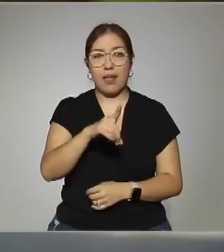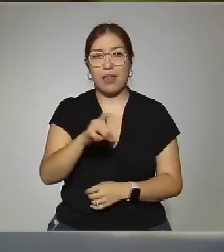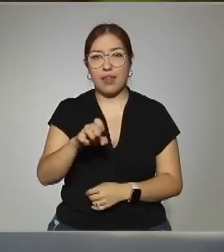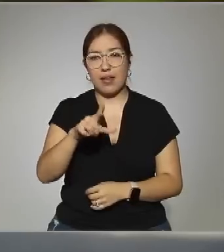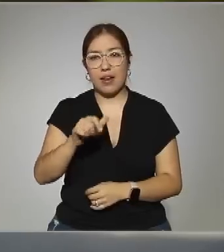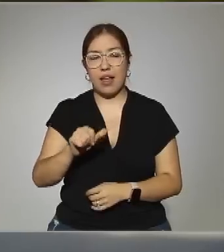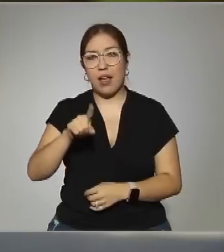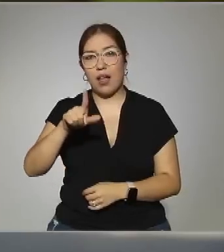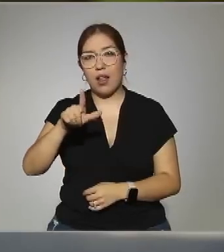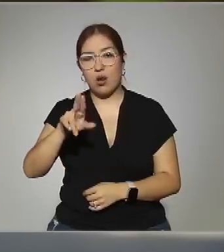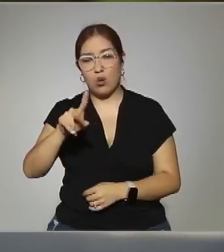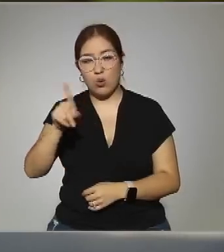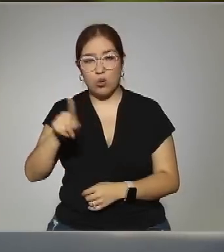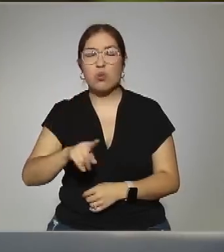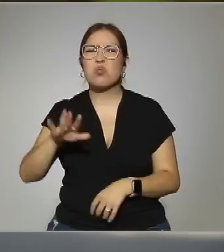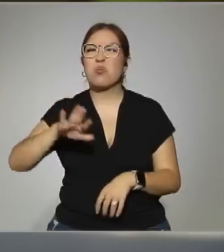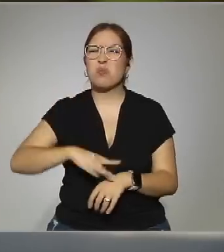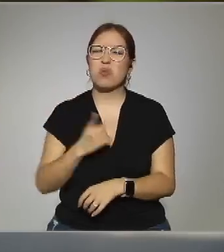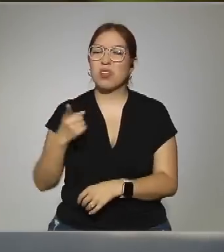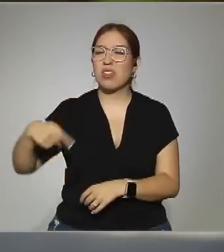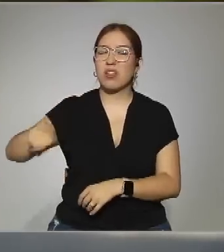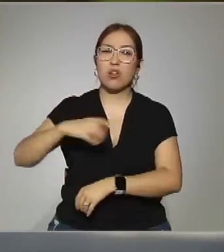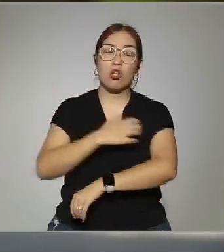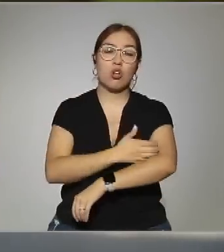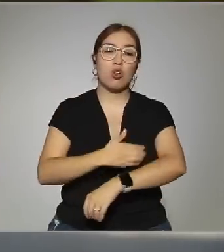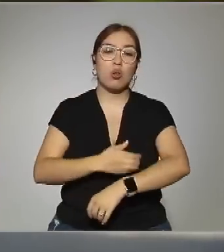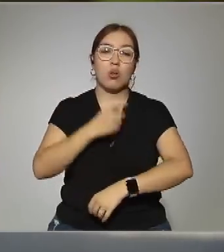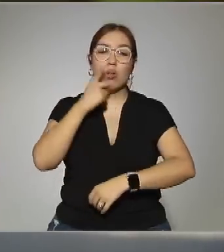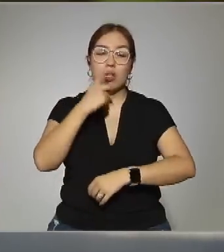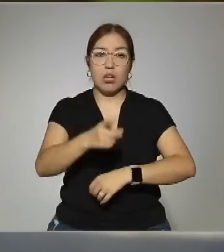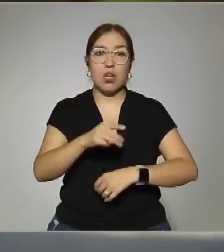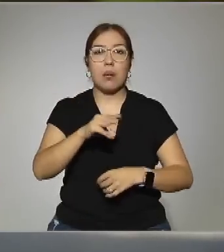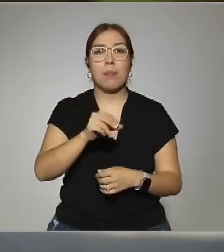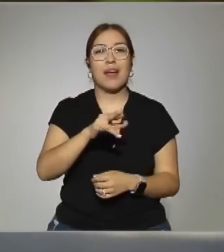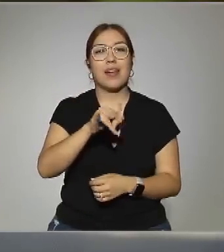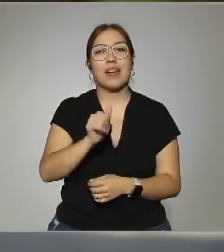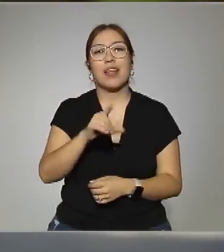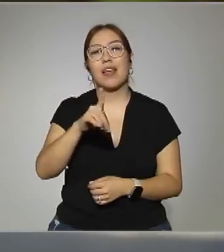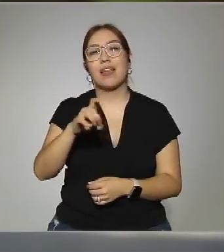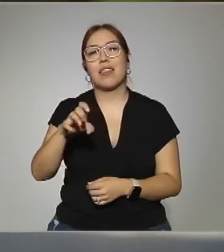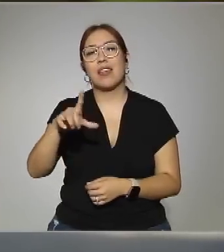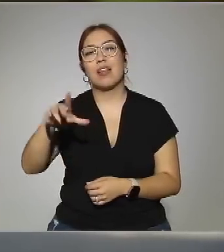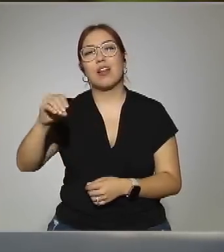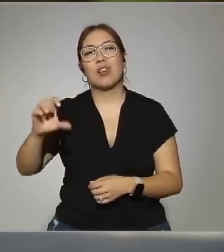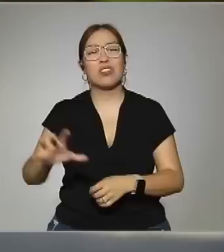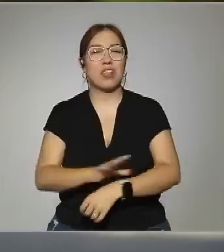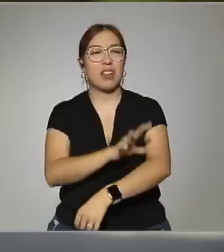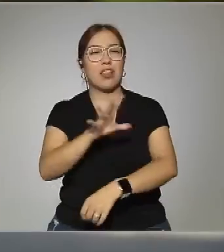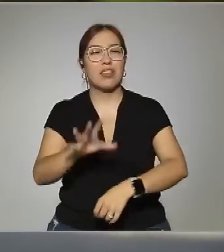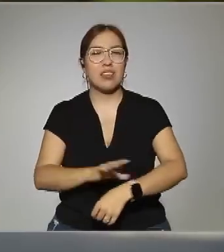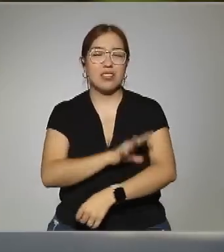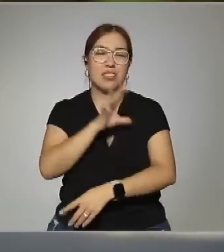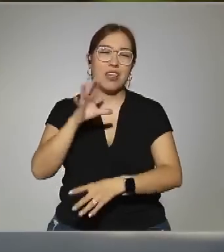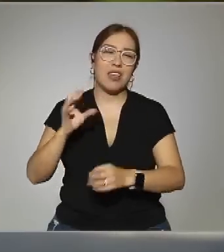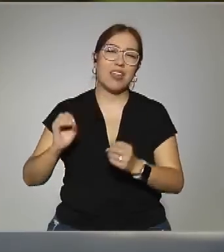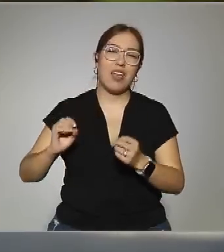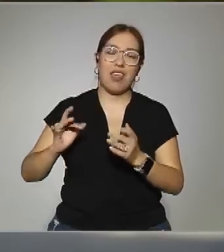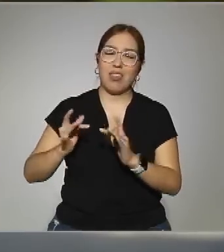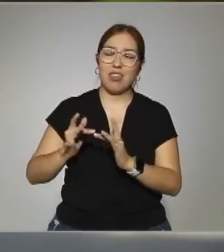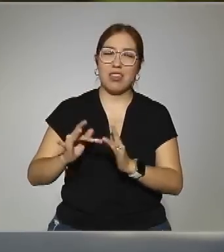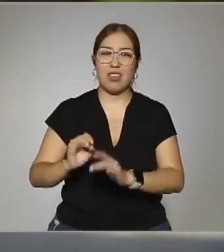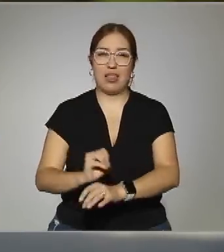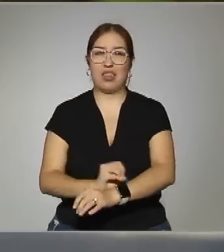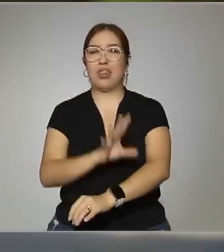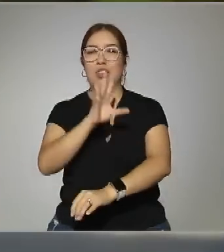Porque los compañeros me empezaban a decir María de la Luz, María de los Toques, María de la Electricidad. Digamos, todo eso fue